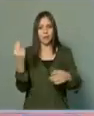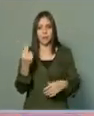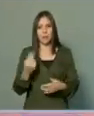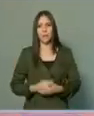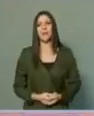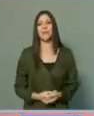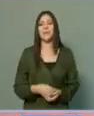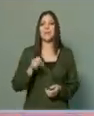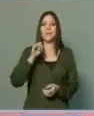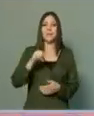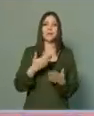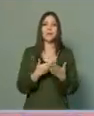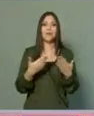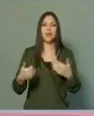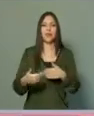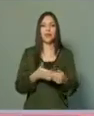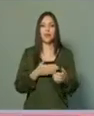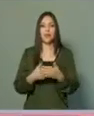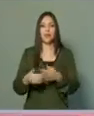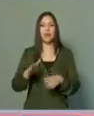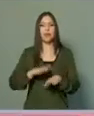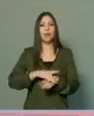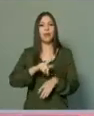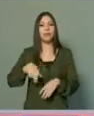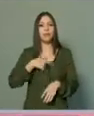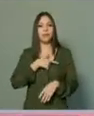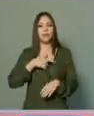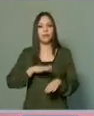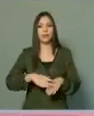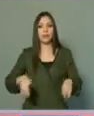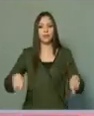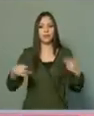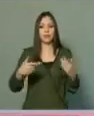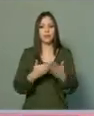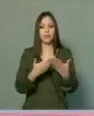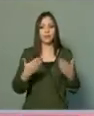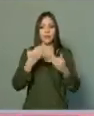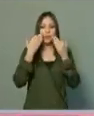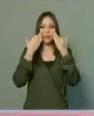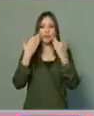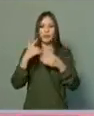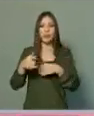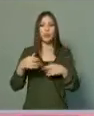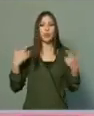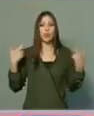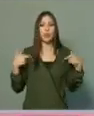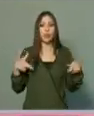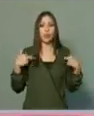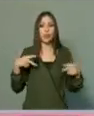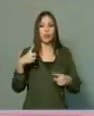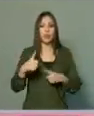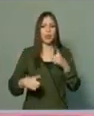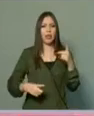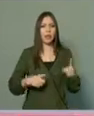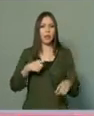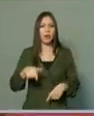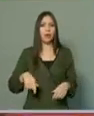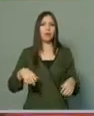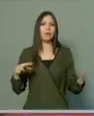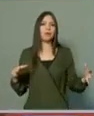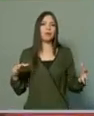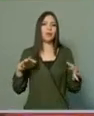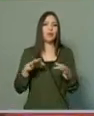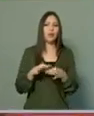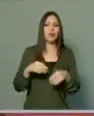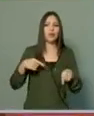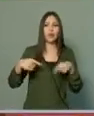moda más deseada y la más vendida, por supuesto. Y el día de hoy les vamos a presentar una pasarela de ropa deportiva. Digo, estamos en el Mundial,